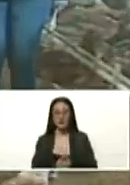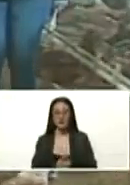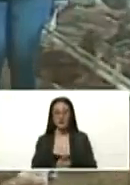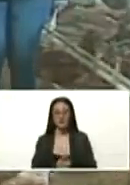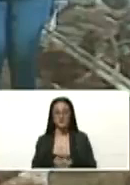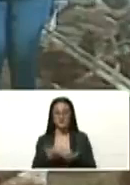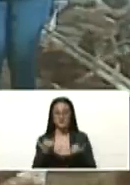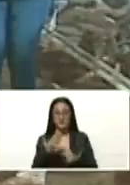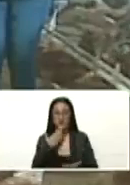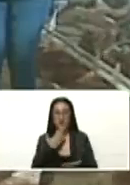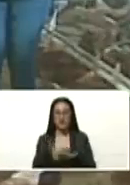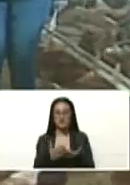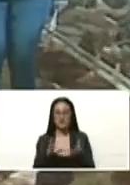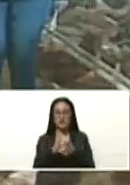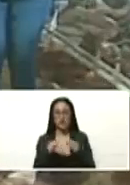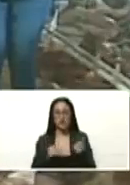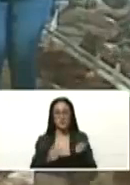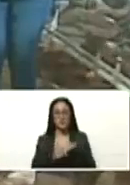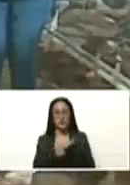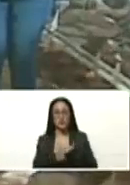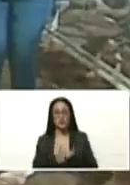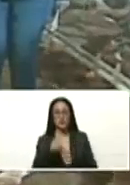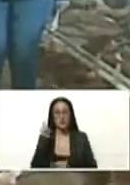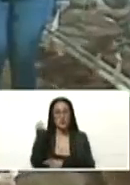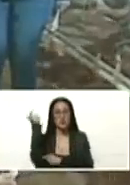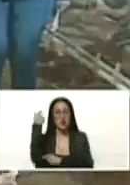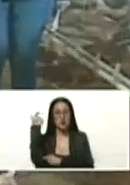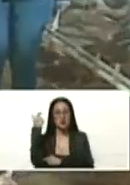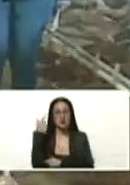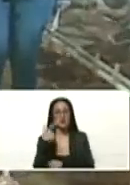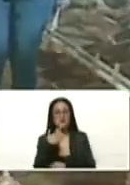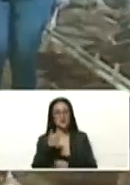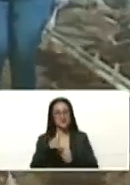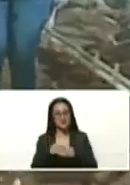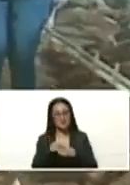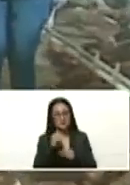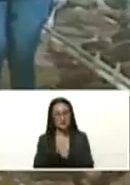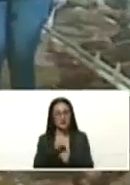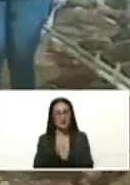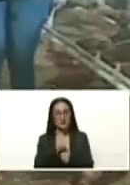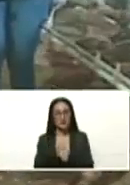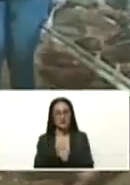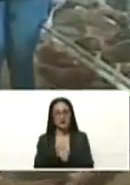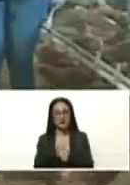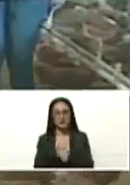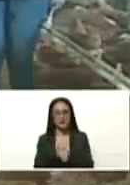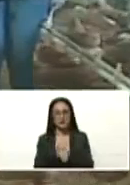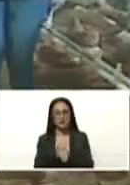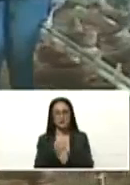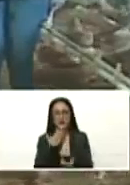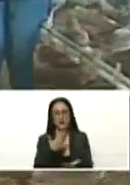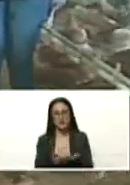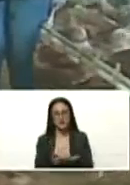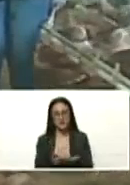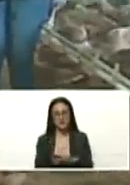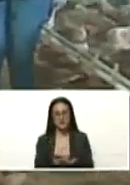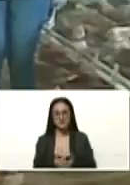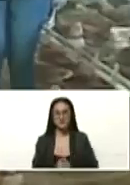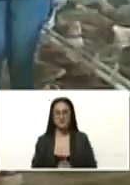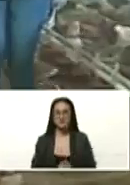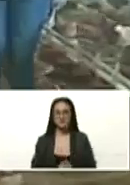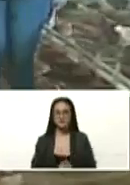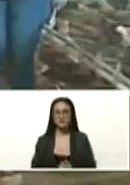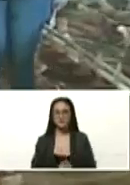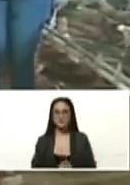presidente, gracias por todo su apoyo. Desde el Guárico decirle que seguimos trabajando. Al trabajo nada y nadie le gana. Gracias. Adelante,